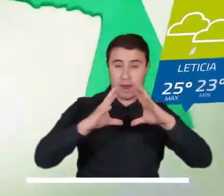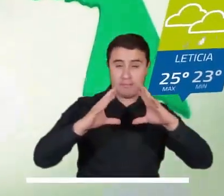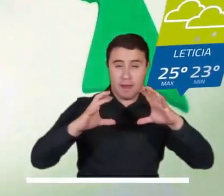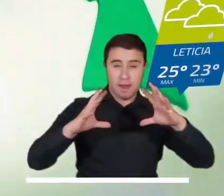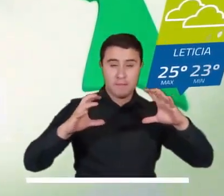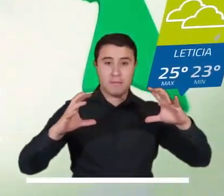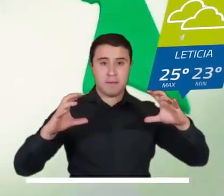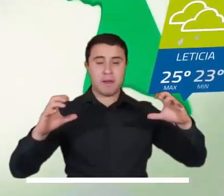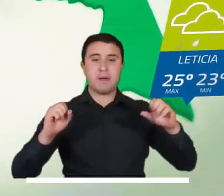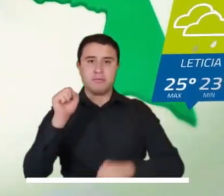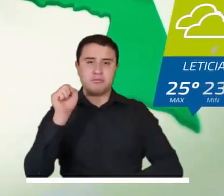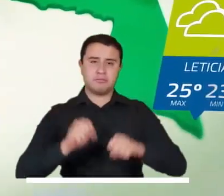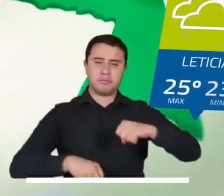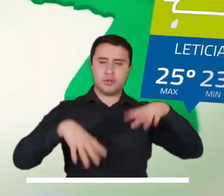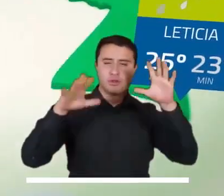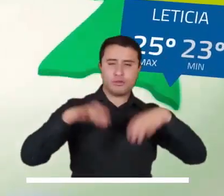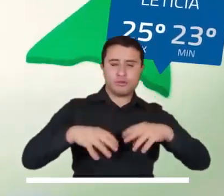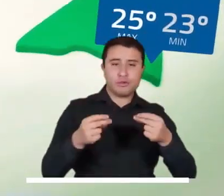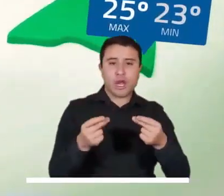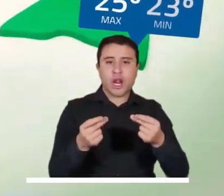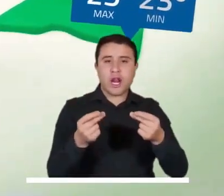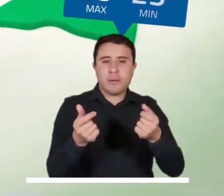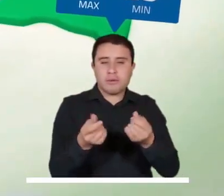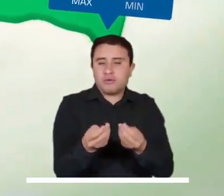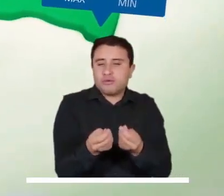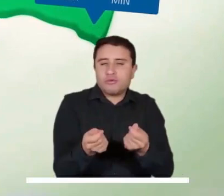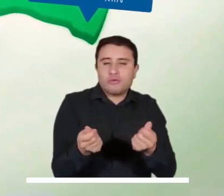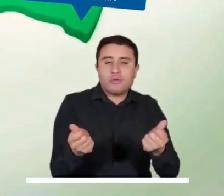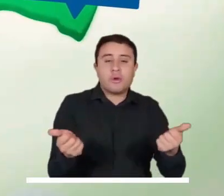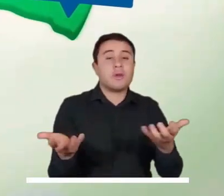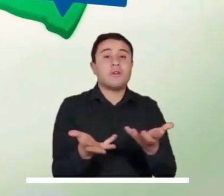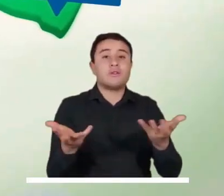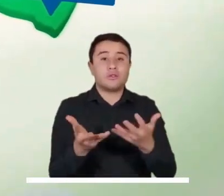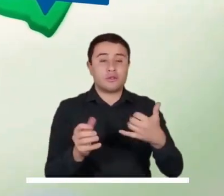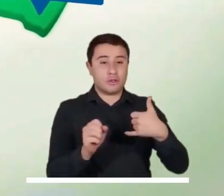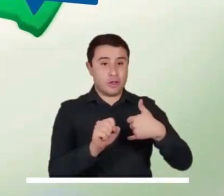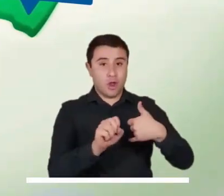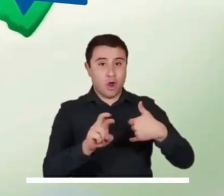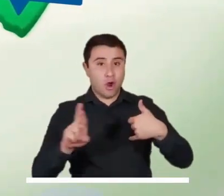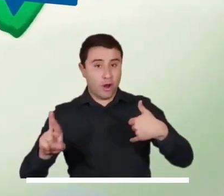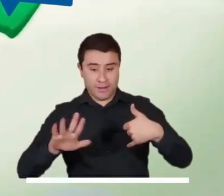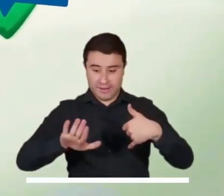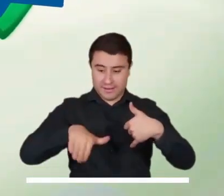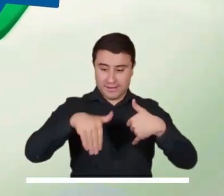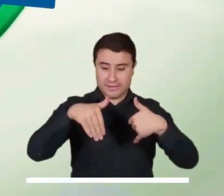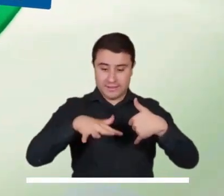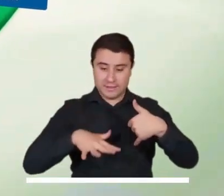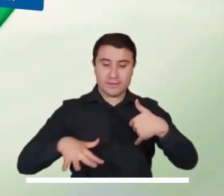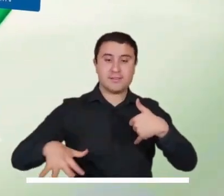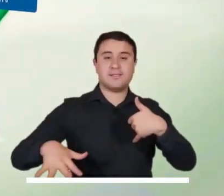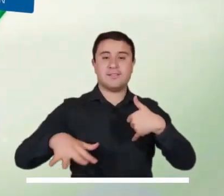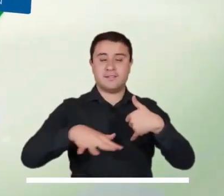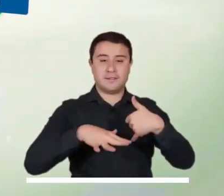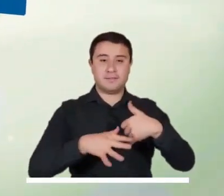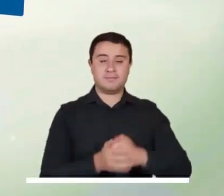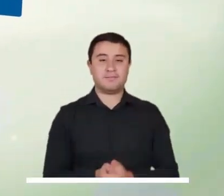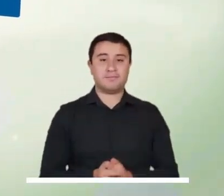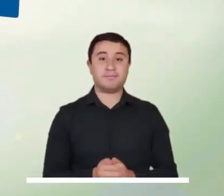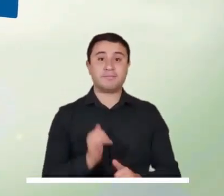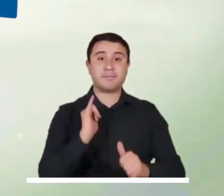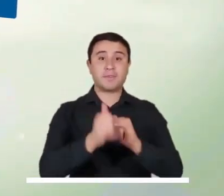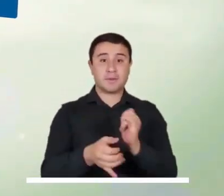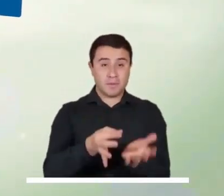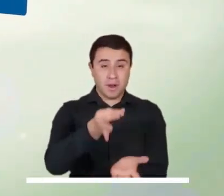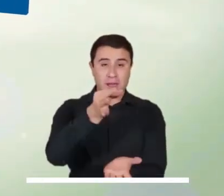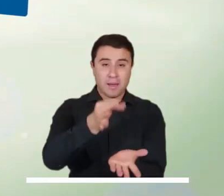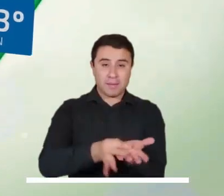la región. El paso de algunos sistemas de nubes por la Amazonía podría ocasionar lluvias ligeras y moderadas en